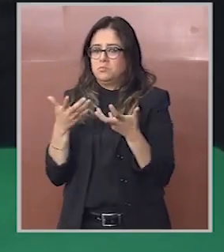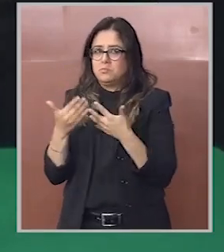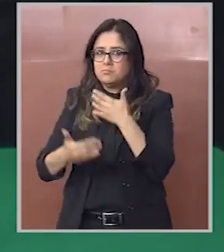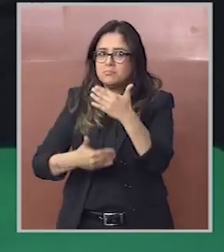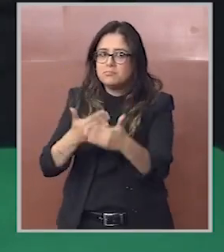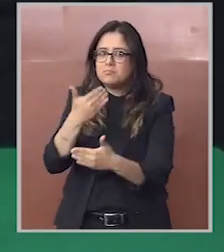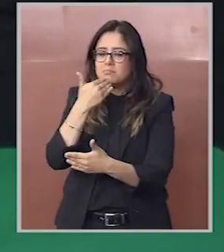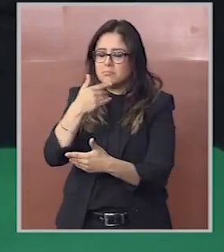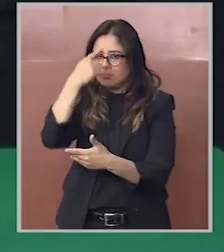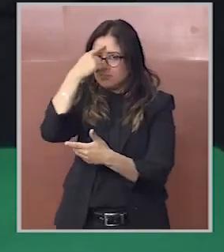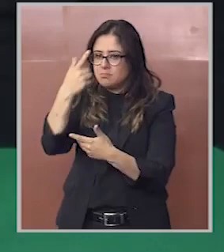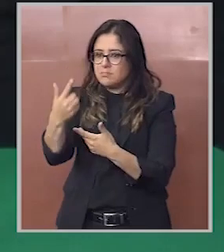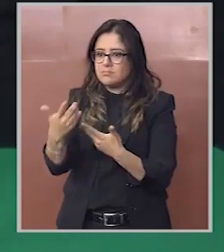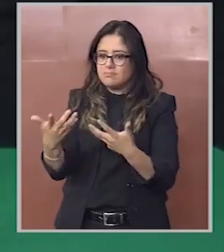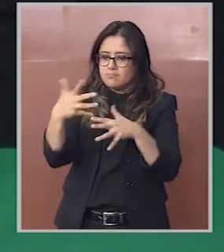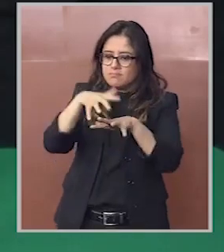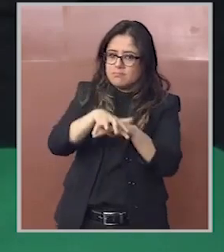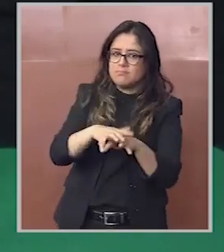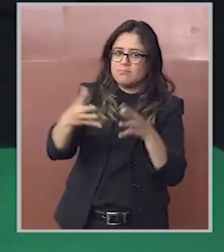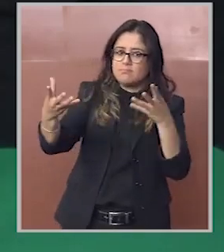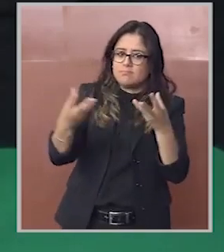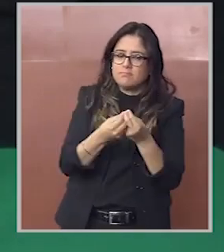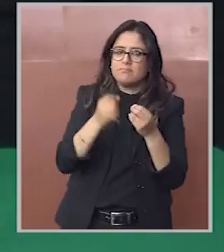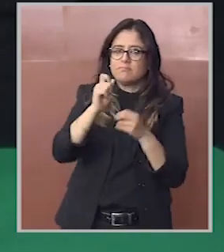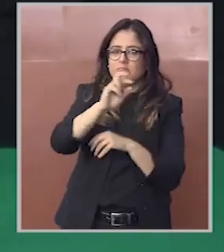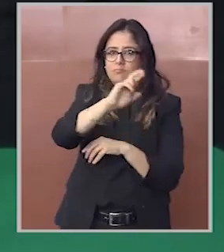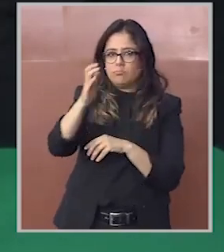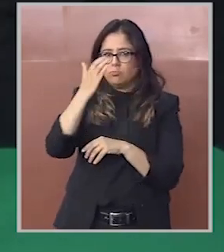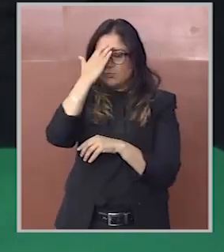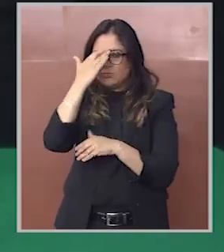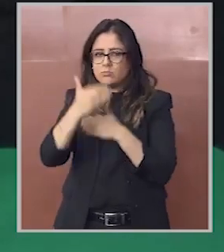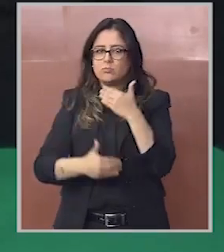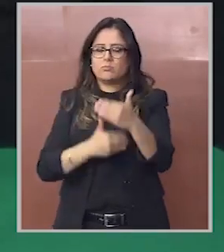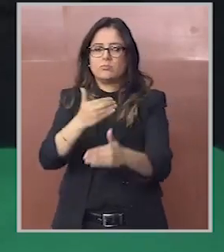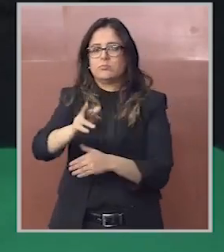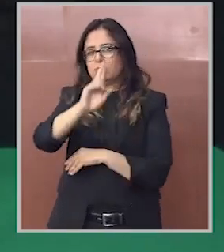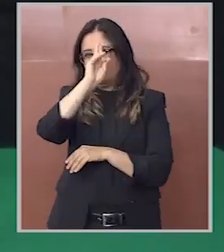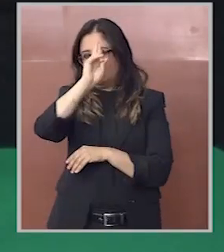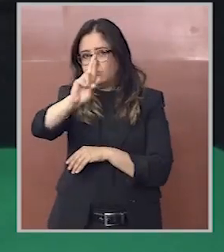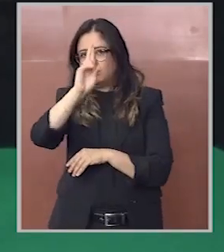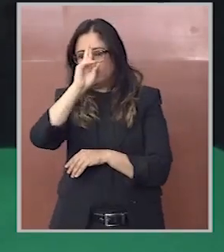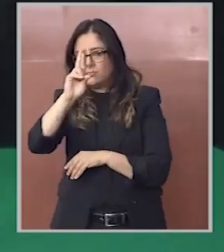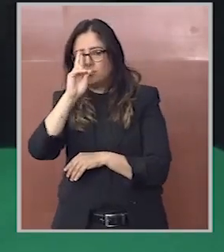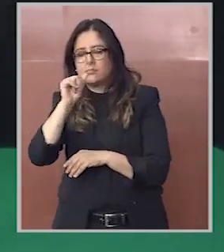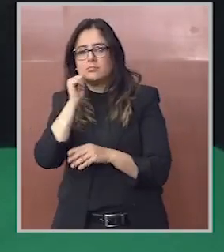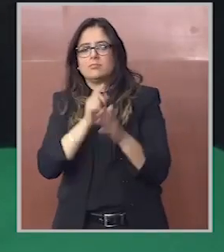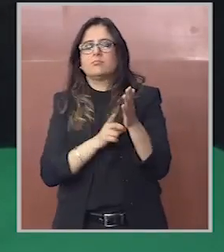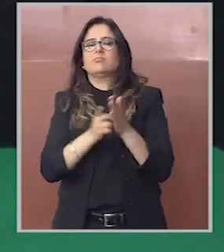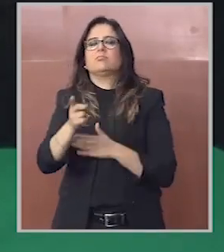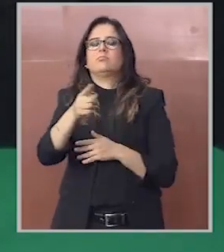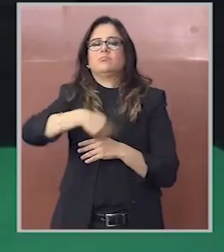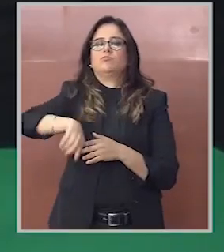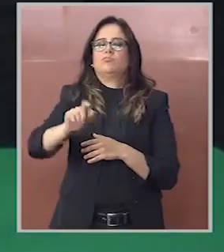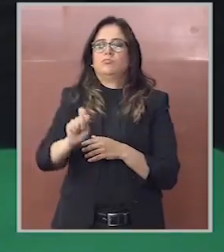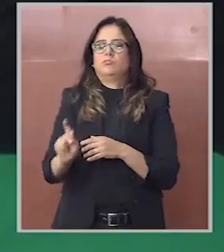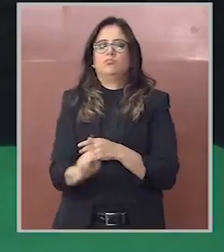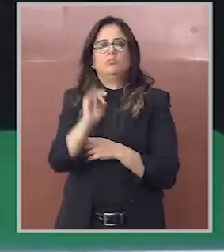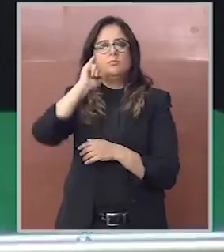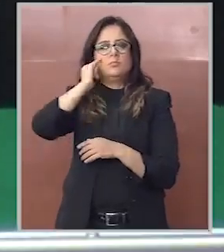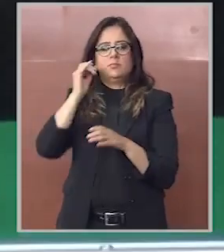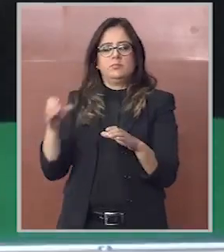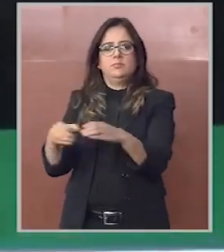y para respetar cada vez más los derechos de los pueblos indígenas y de los afromexicanos Muchas gracias por la